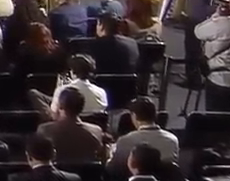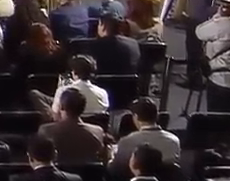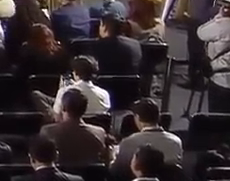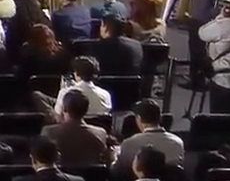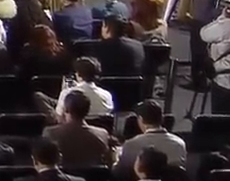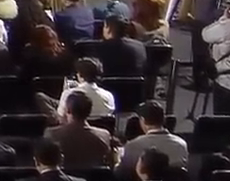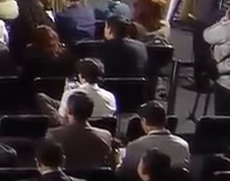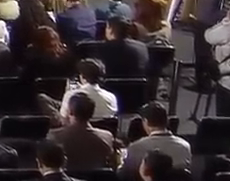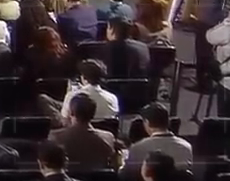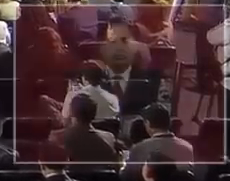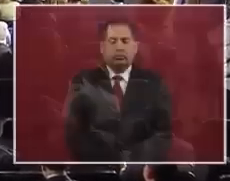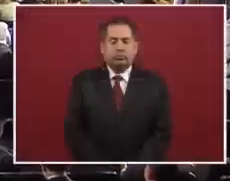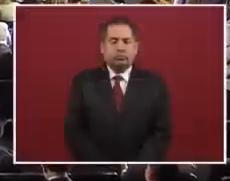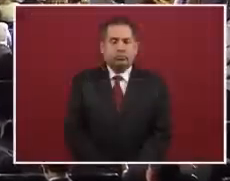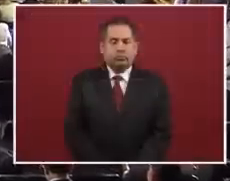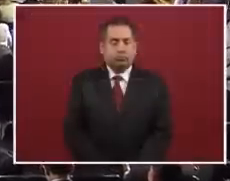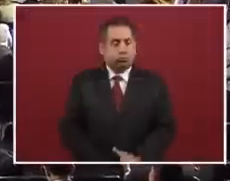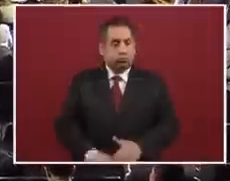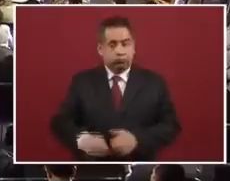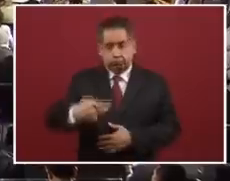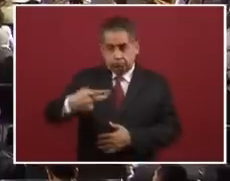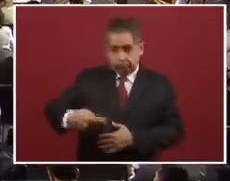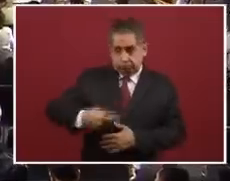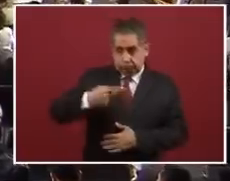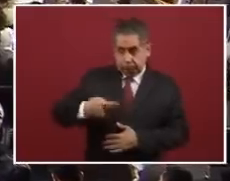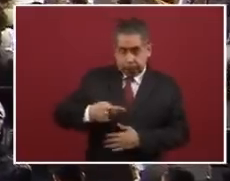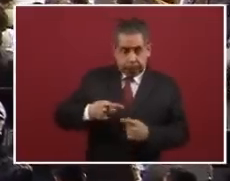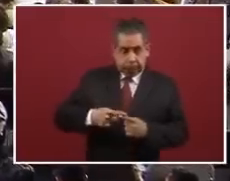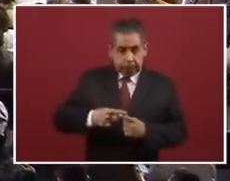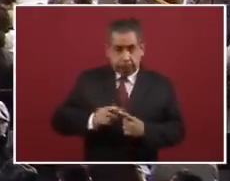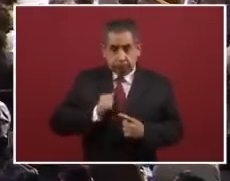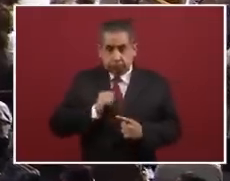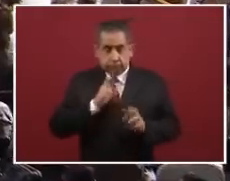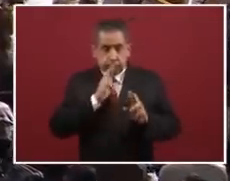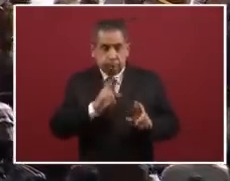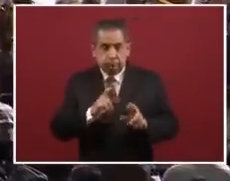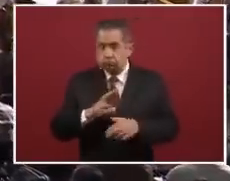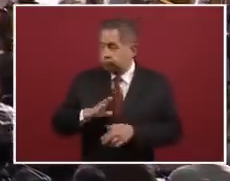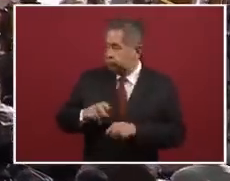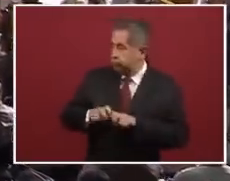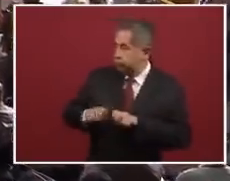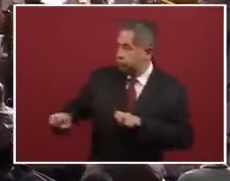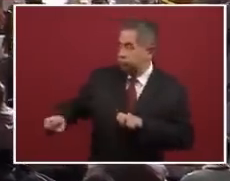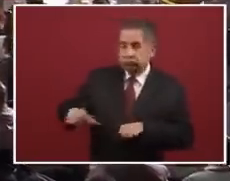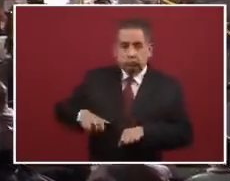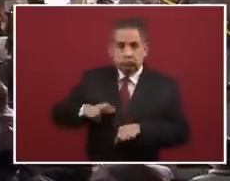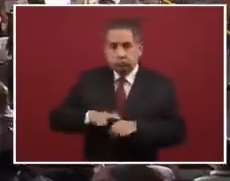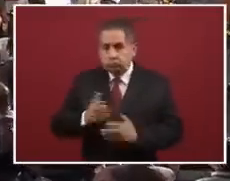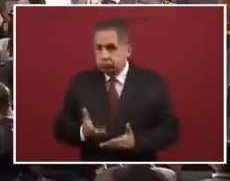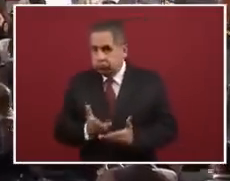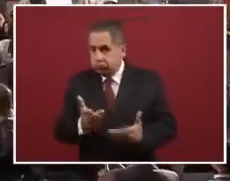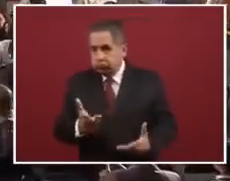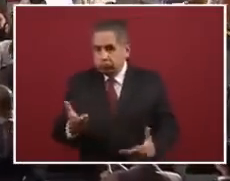Pues para las preguntas relativas a esta primera parte y aprovechando la presencia de los señores gobernadores, adelante.